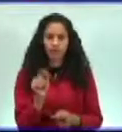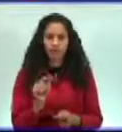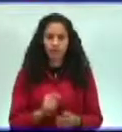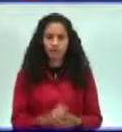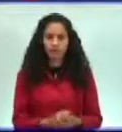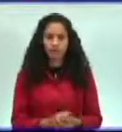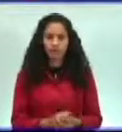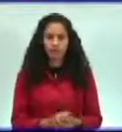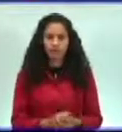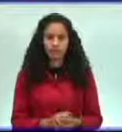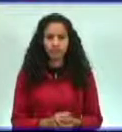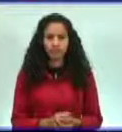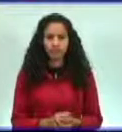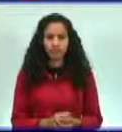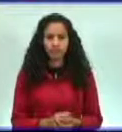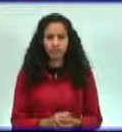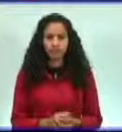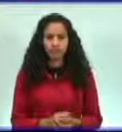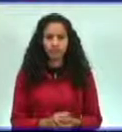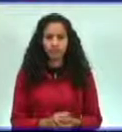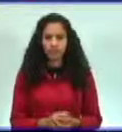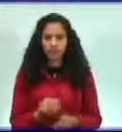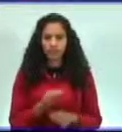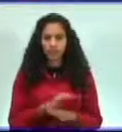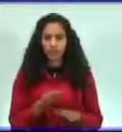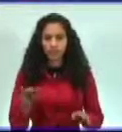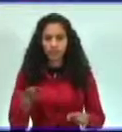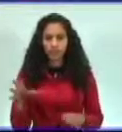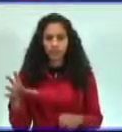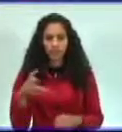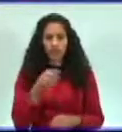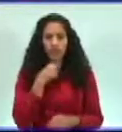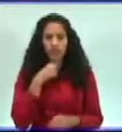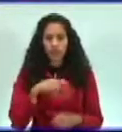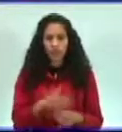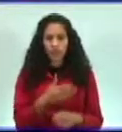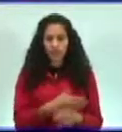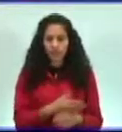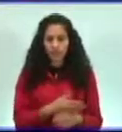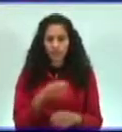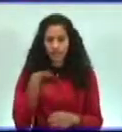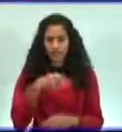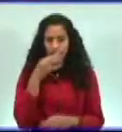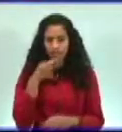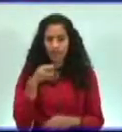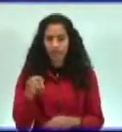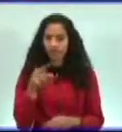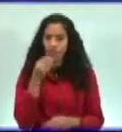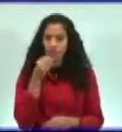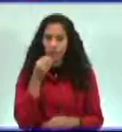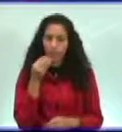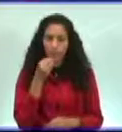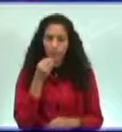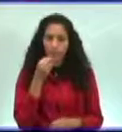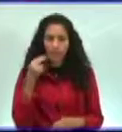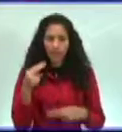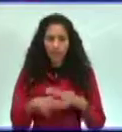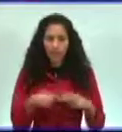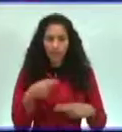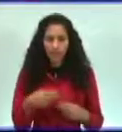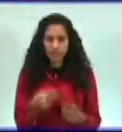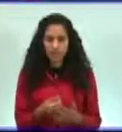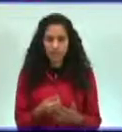actividad. Ya con todos los ejemplos que le he dado, están en condiciones de